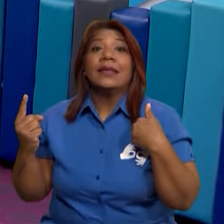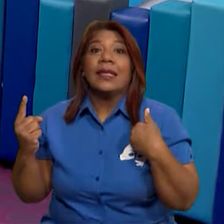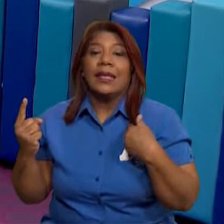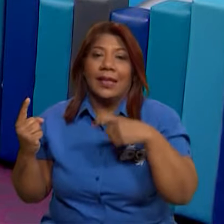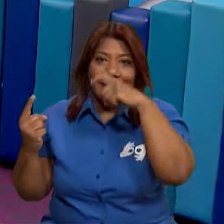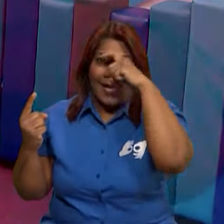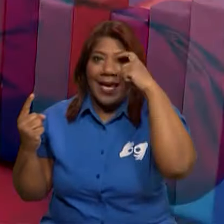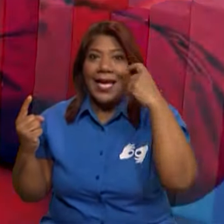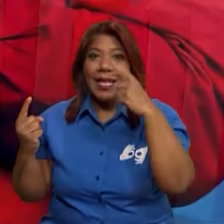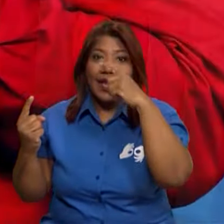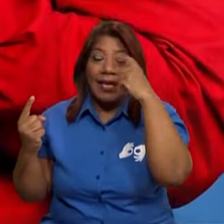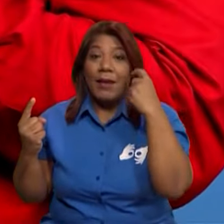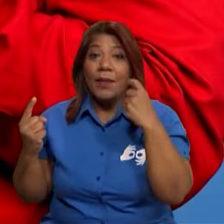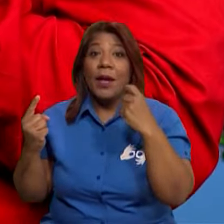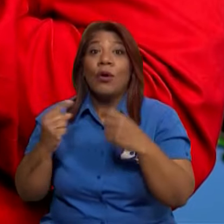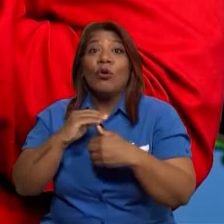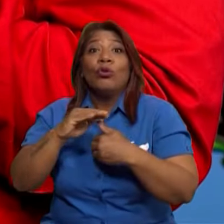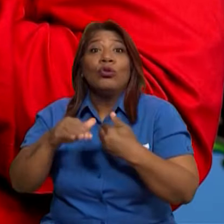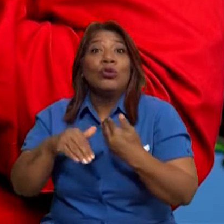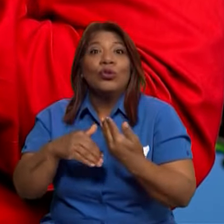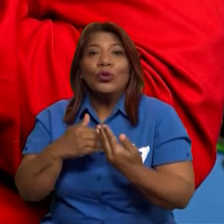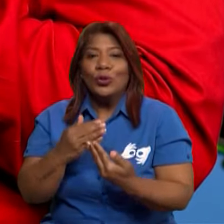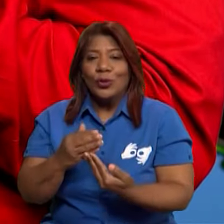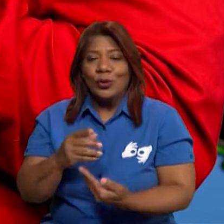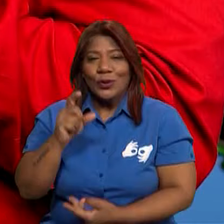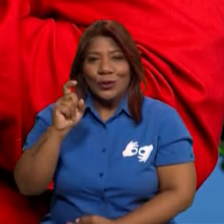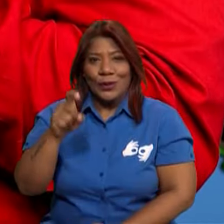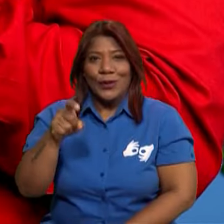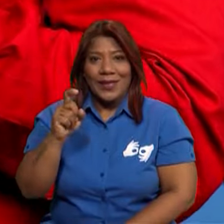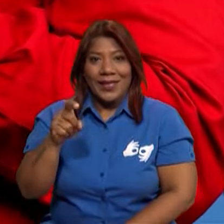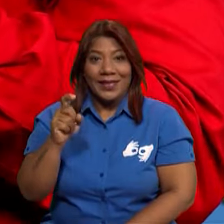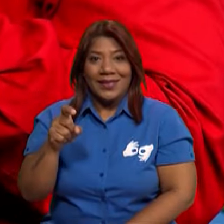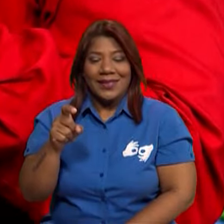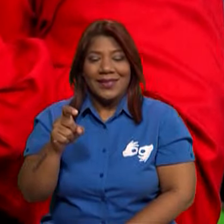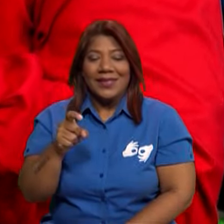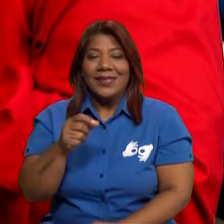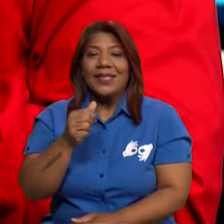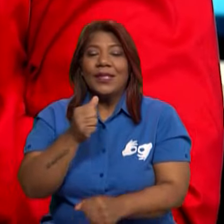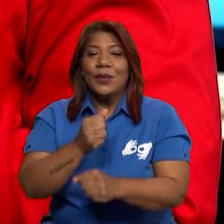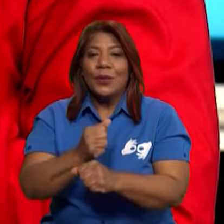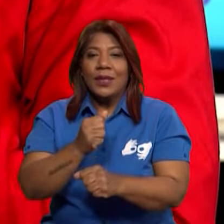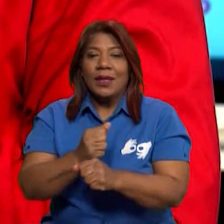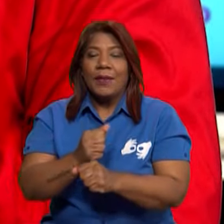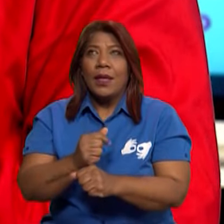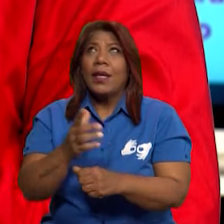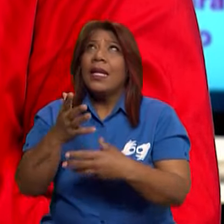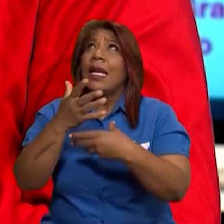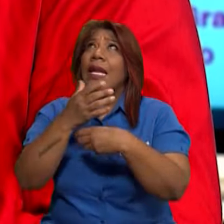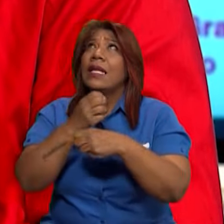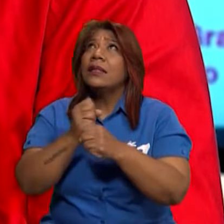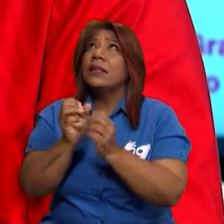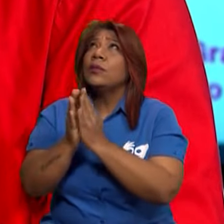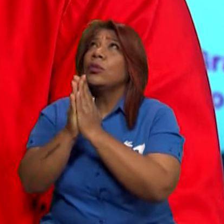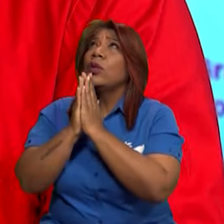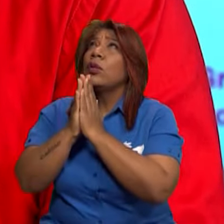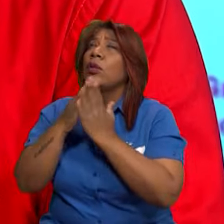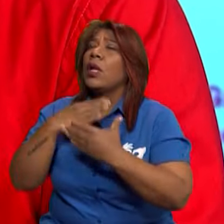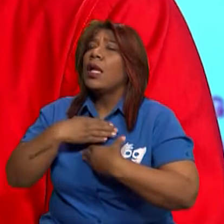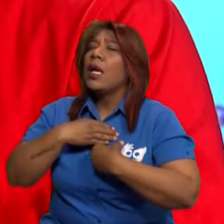sino para todos los que estén necesitados hoy. Hacemos esta oración confiando en que